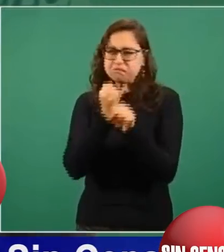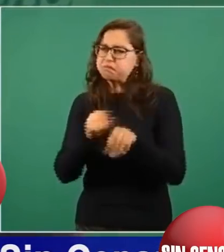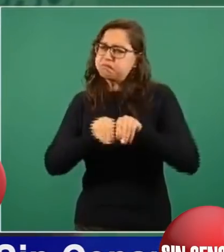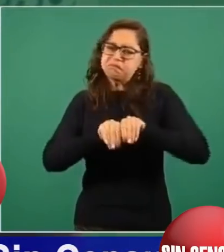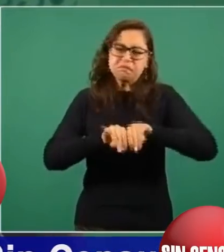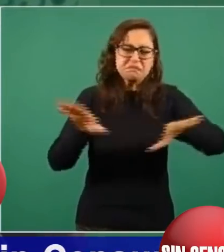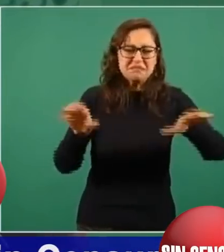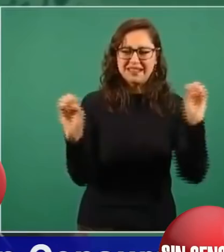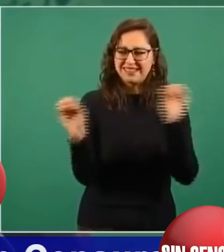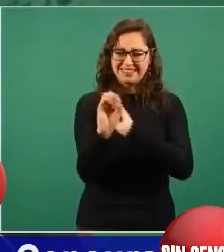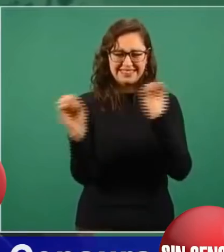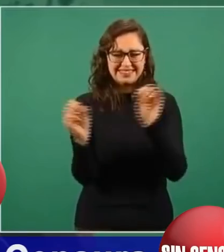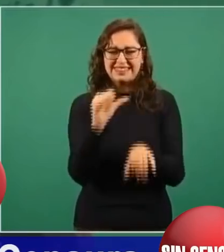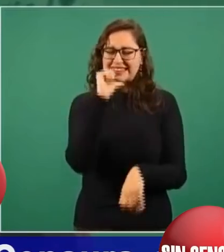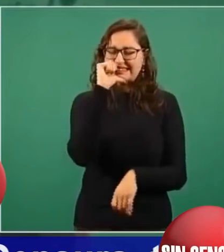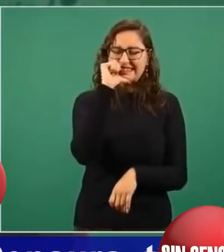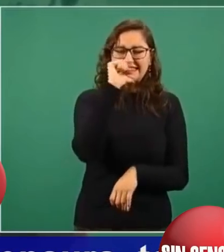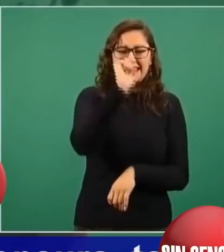¿Cuándo